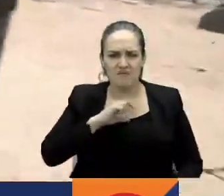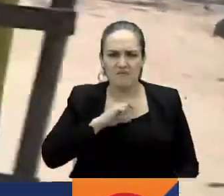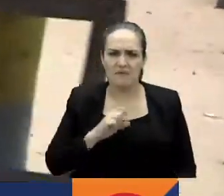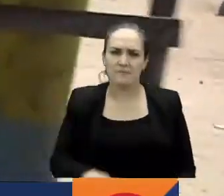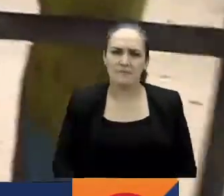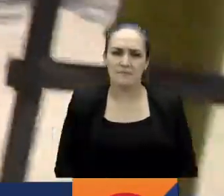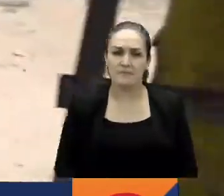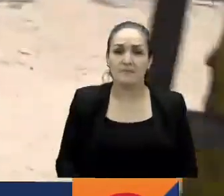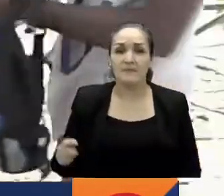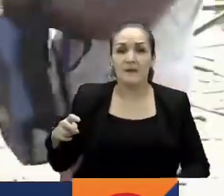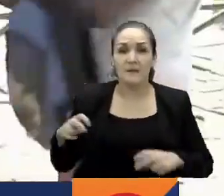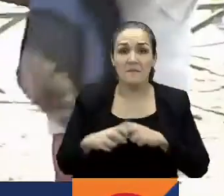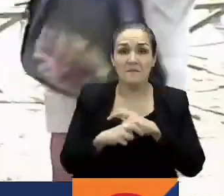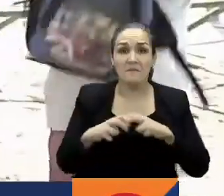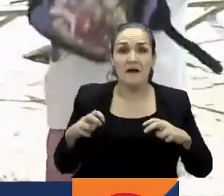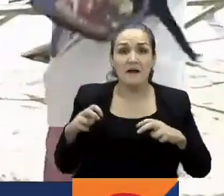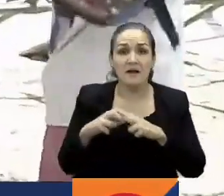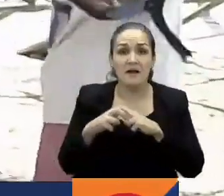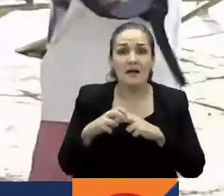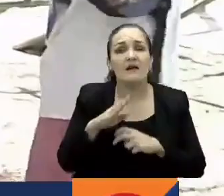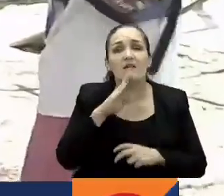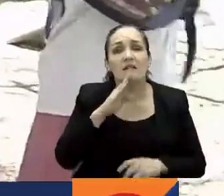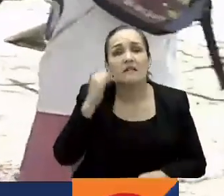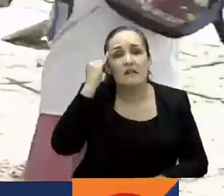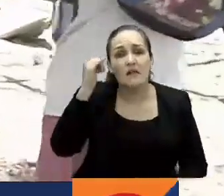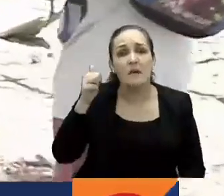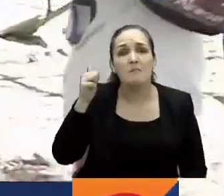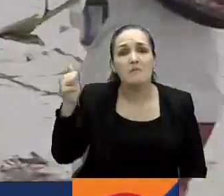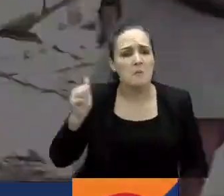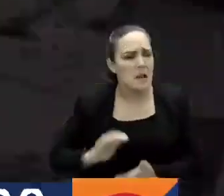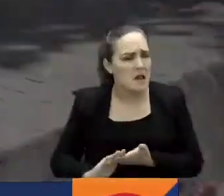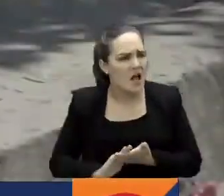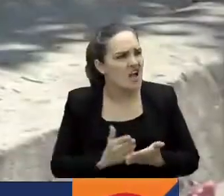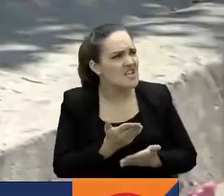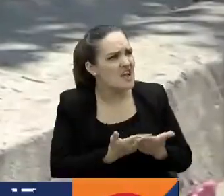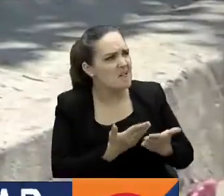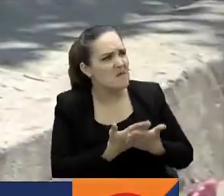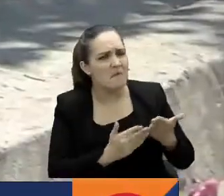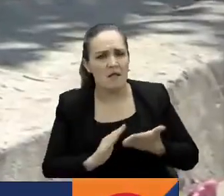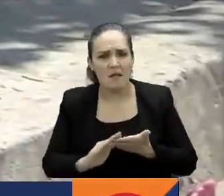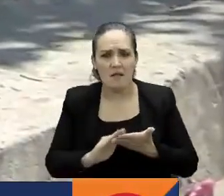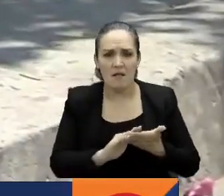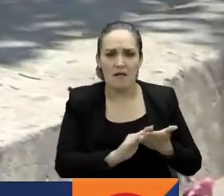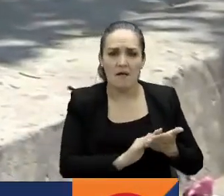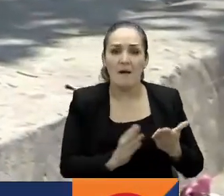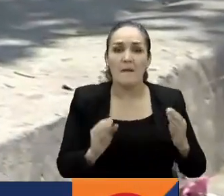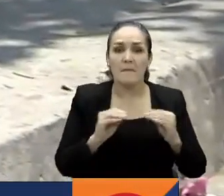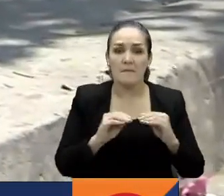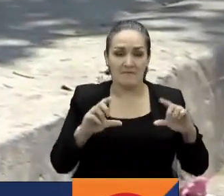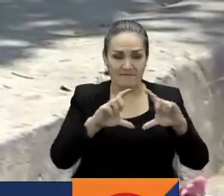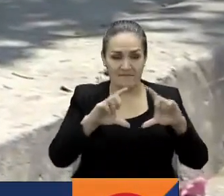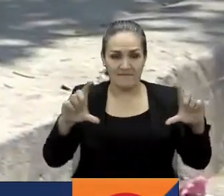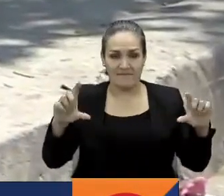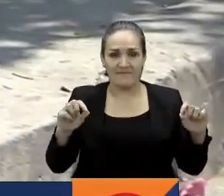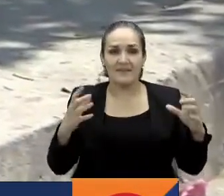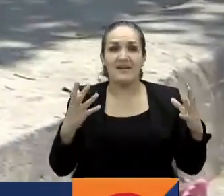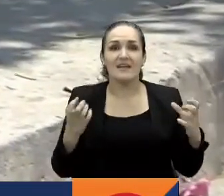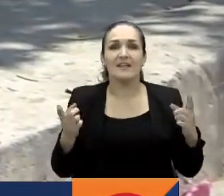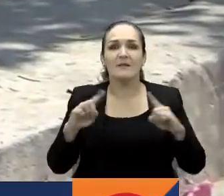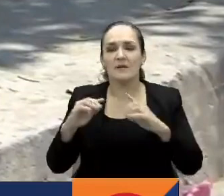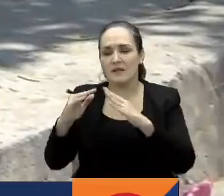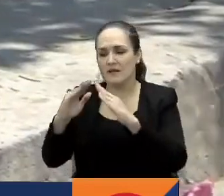Dejó este parque que arreglaron gracias a sus reclamos y consignas. Dejó inconcluso el sueño de tener un hogar de